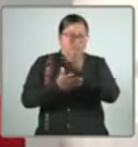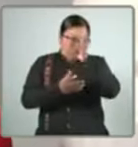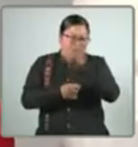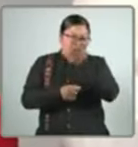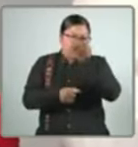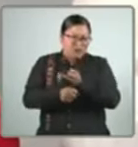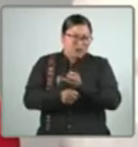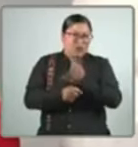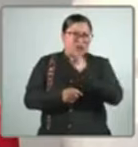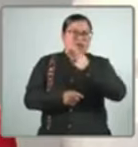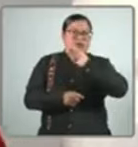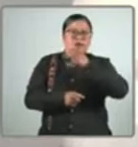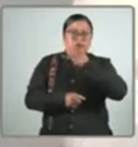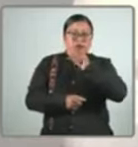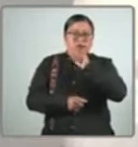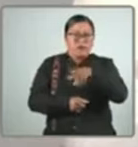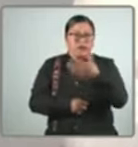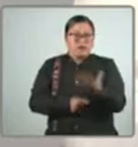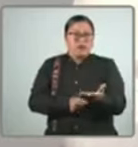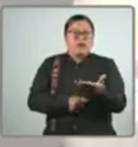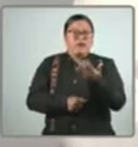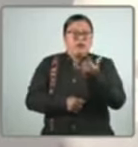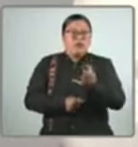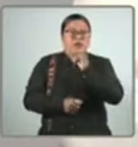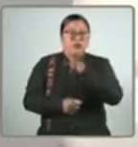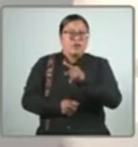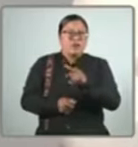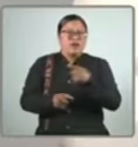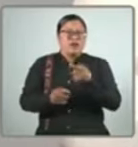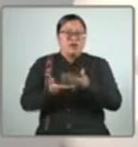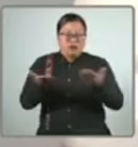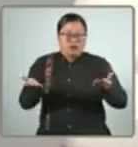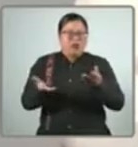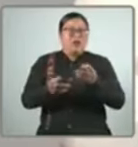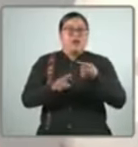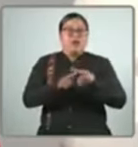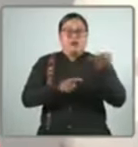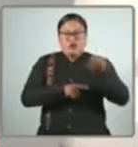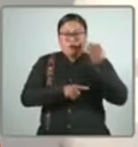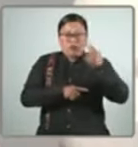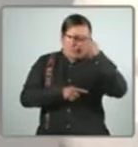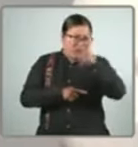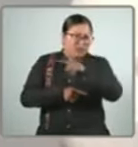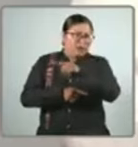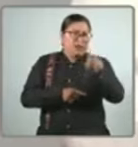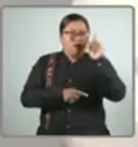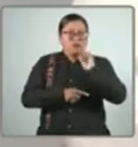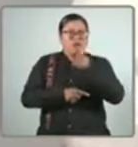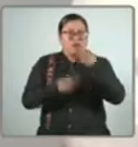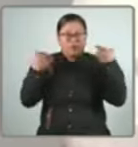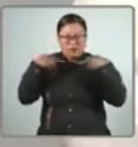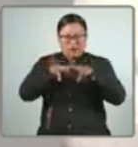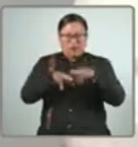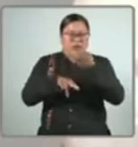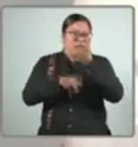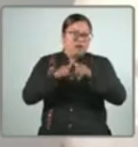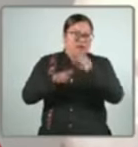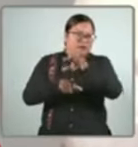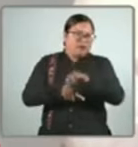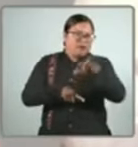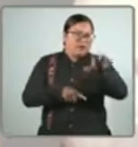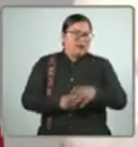estudiantes, para padres y madres de familia, y también hemos abarcado en estas pláticas y conferencias a las y los docentes de los diferentes